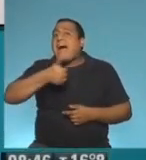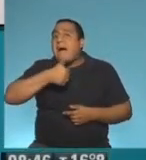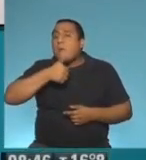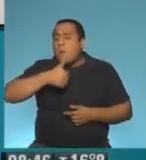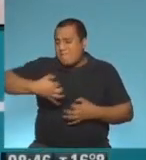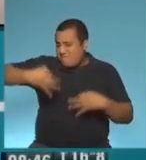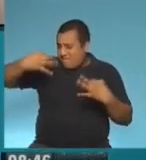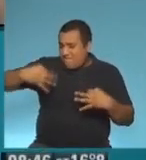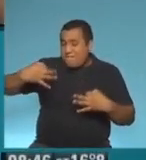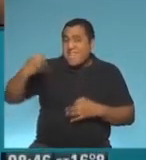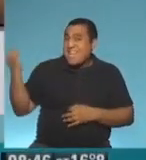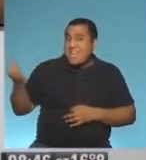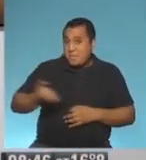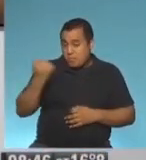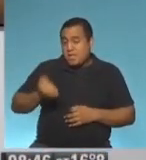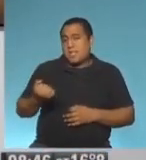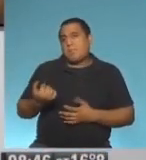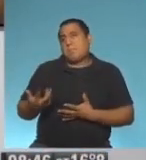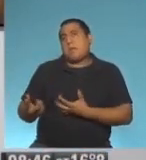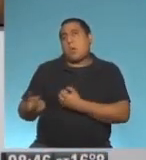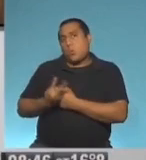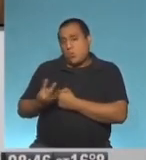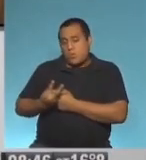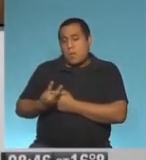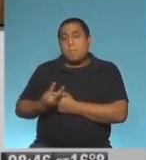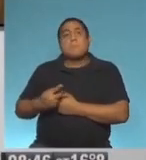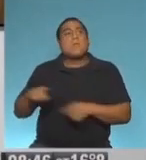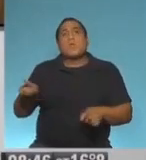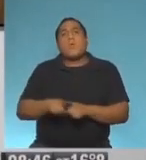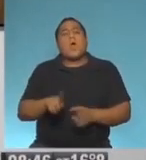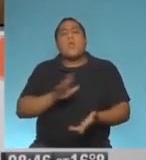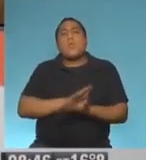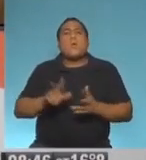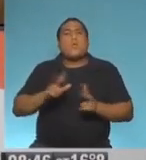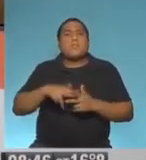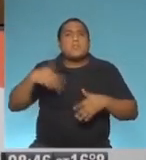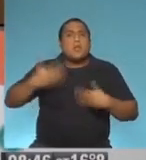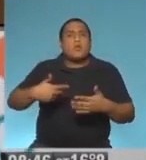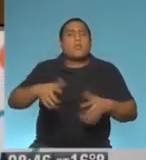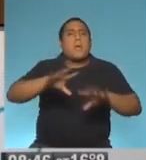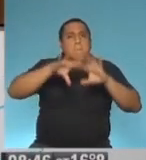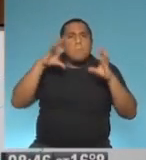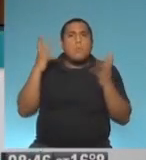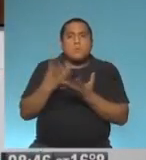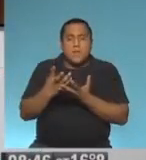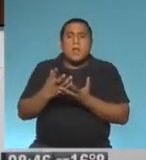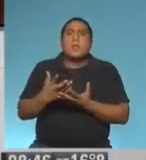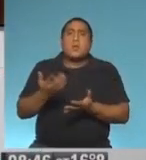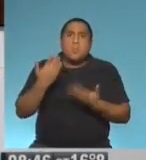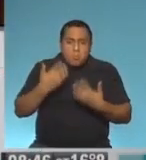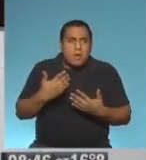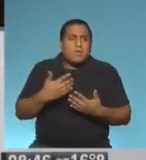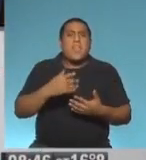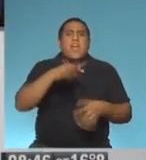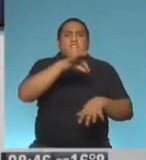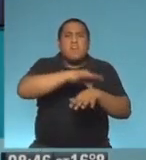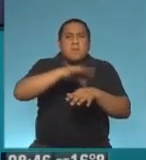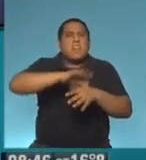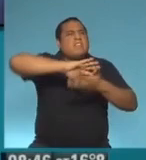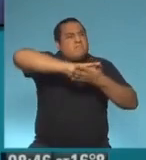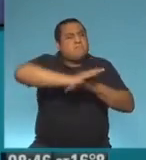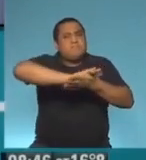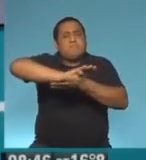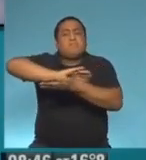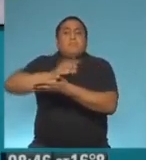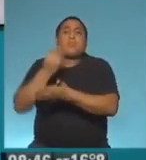condiciones es importante para prevenir la gran innovación tecnológica mundial que ha permitido ir erradicando enfermedades es